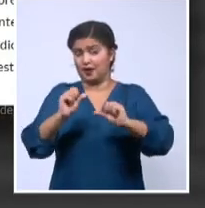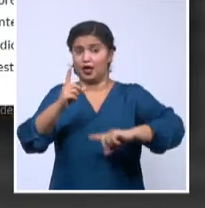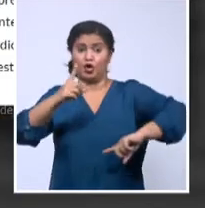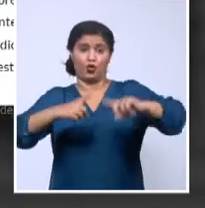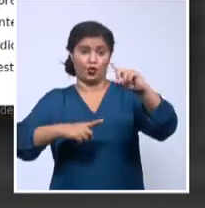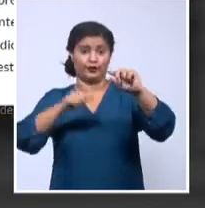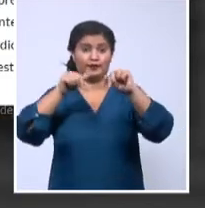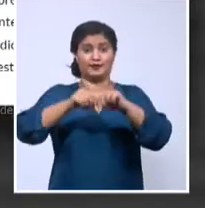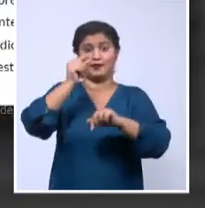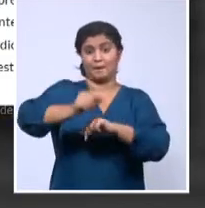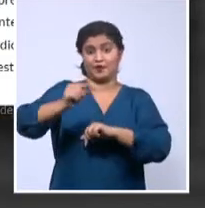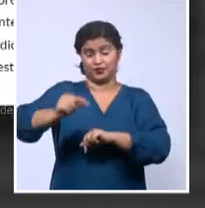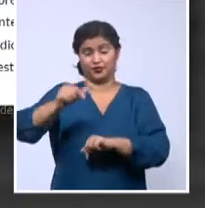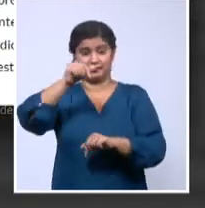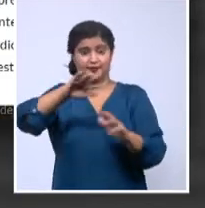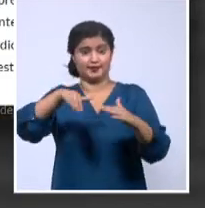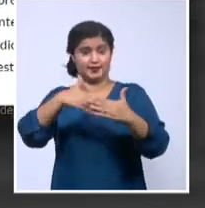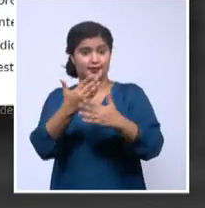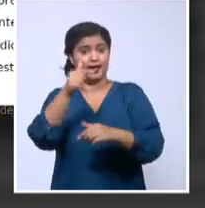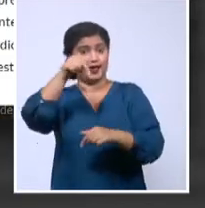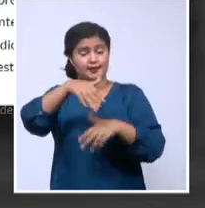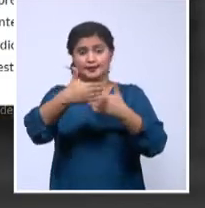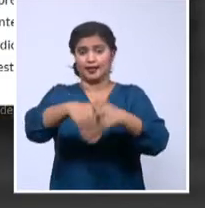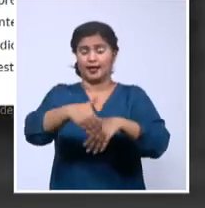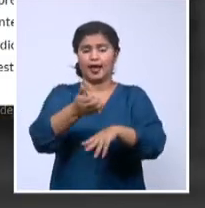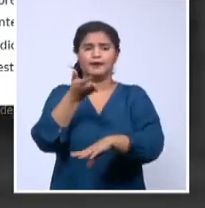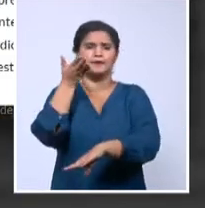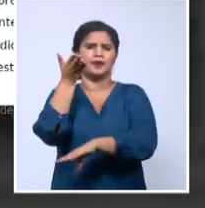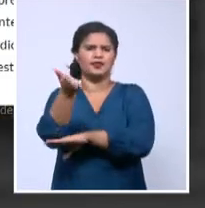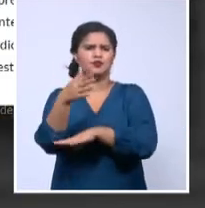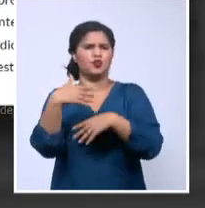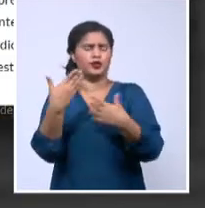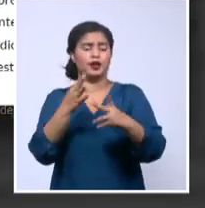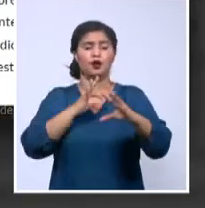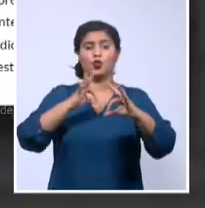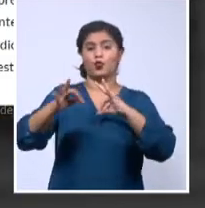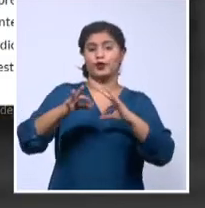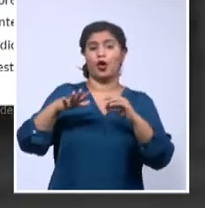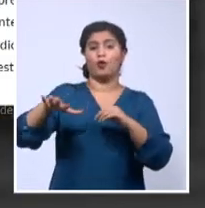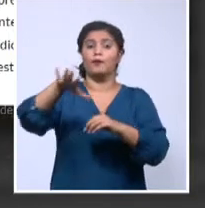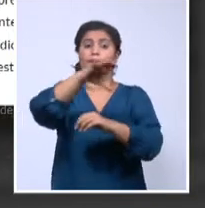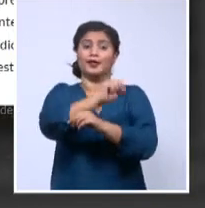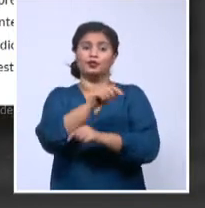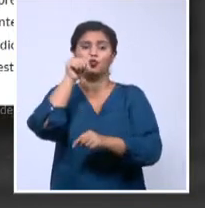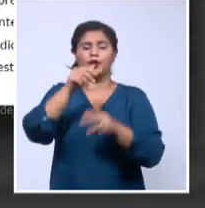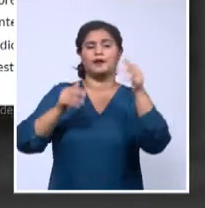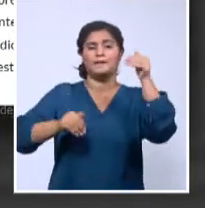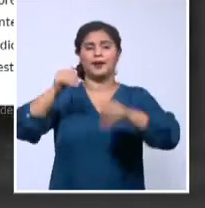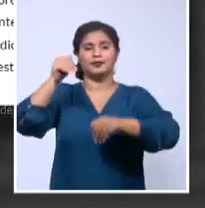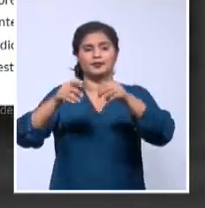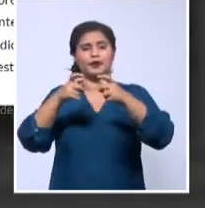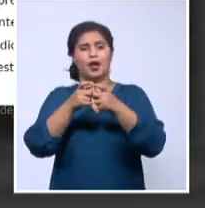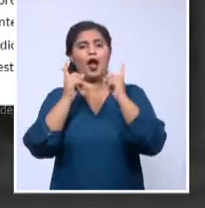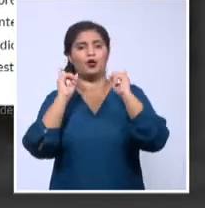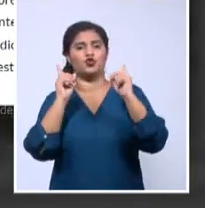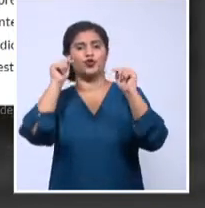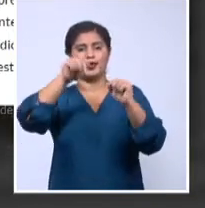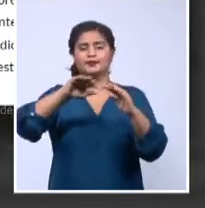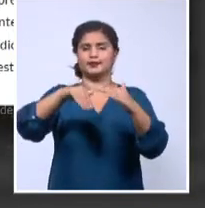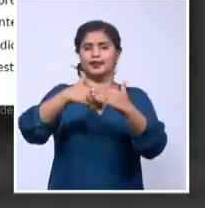el movimiento San Isidro, pedimos garantías de seguridad y protección para todos los que vamos a la reunión y para los que quieran estar